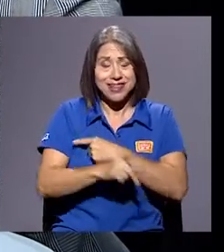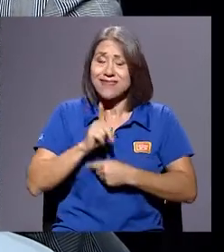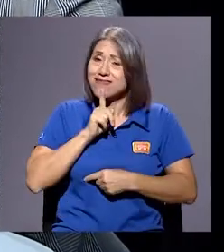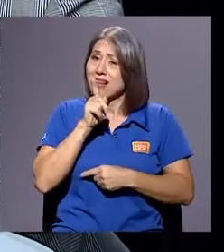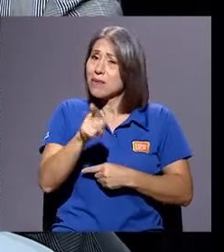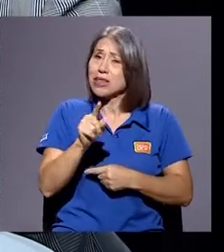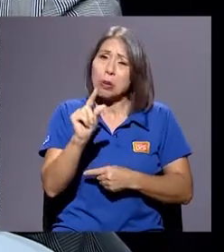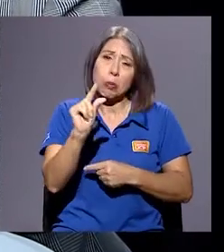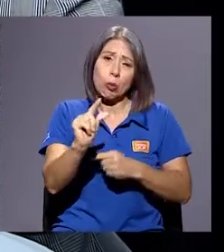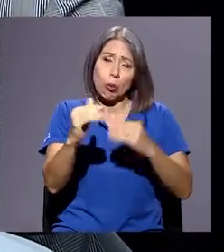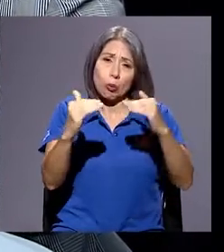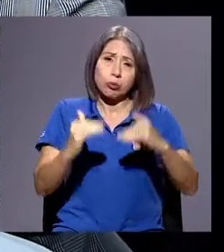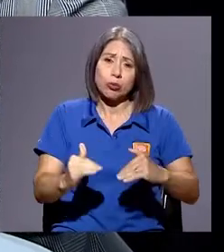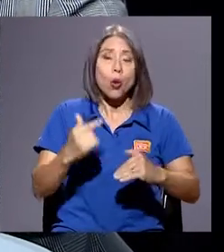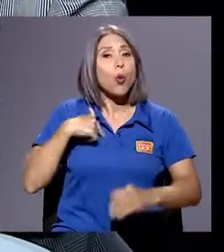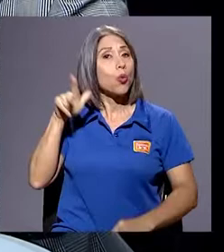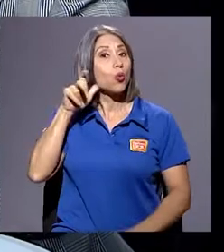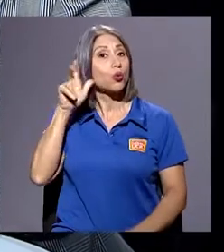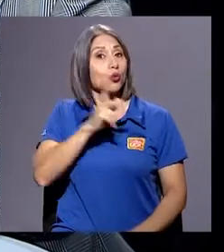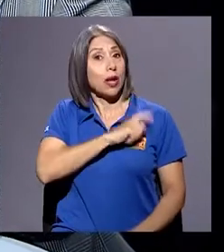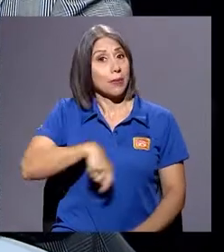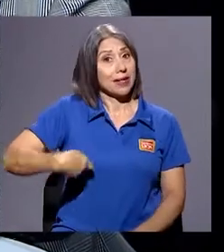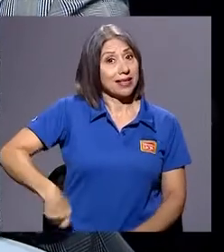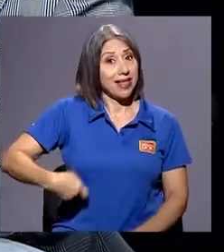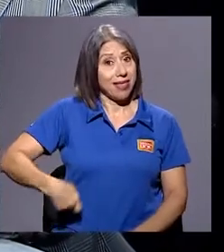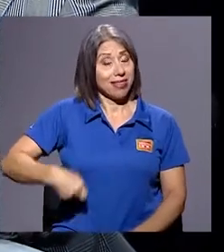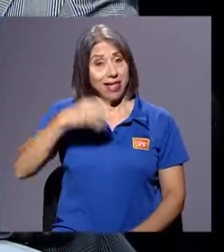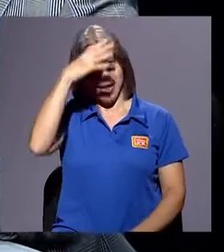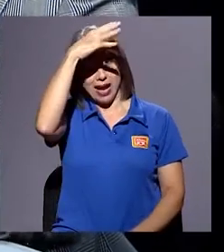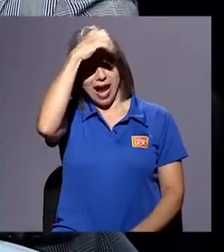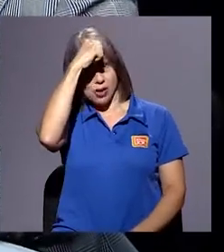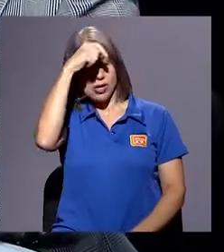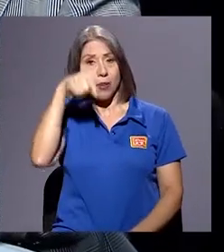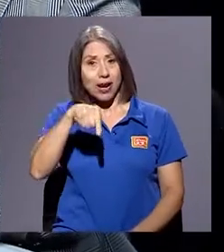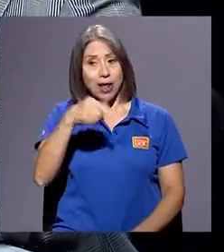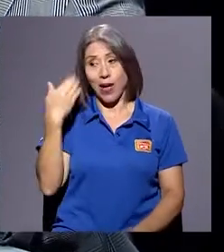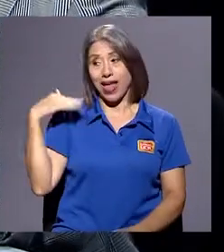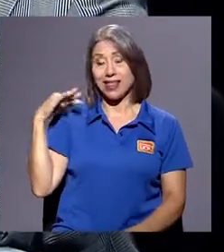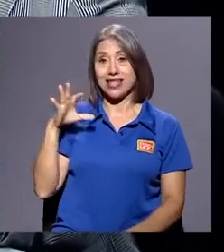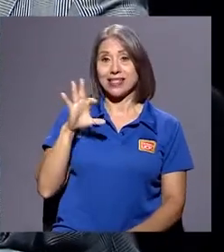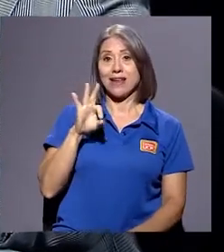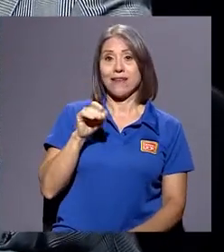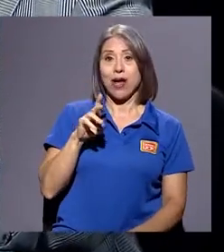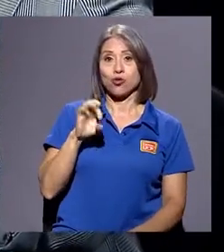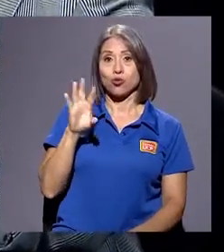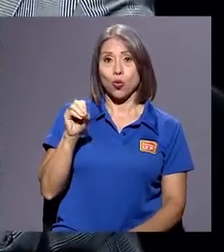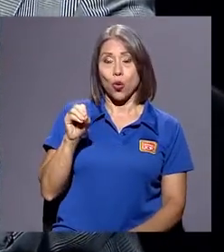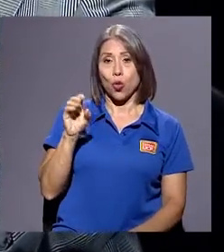decir, uno oye al presidente de la República, don Carlos Alvarado, para atrás todos, doña Laura y todos,